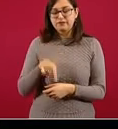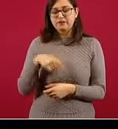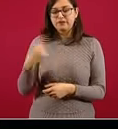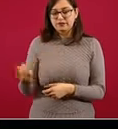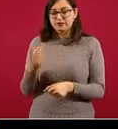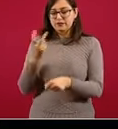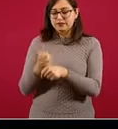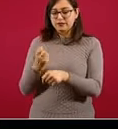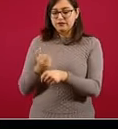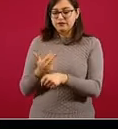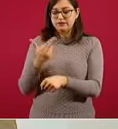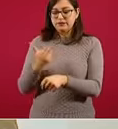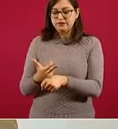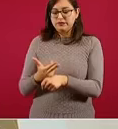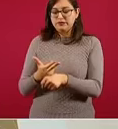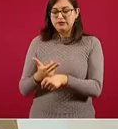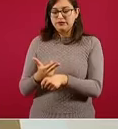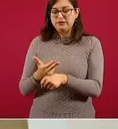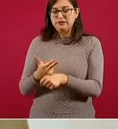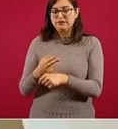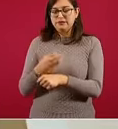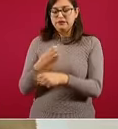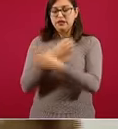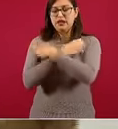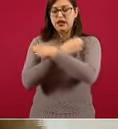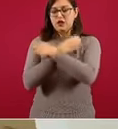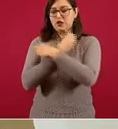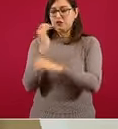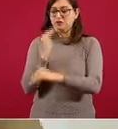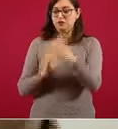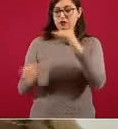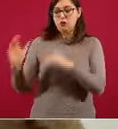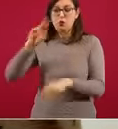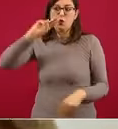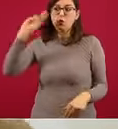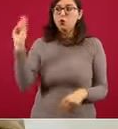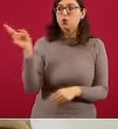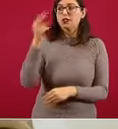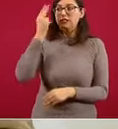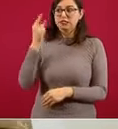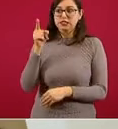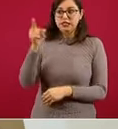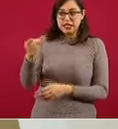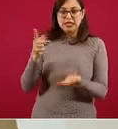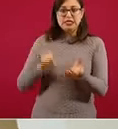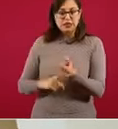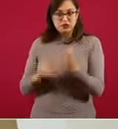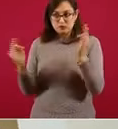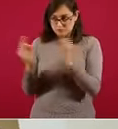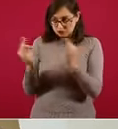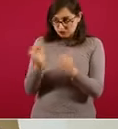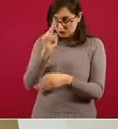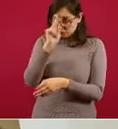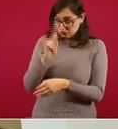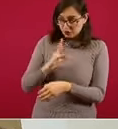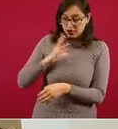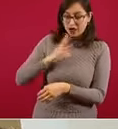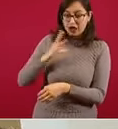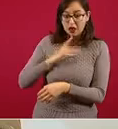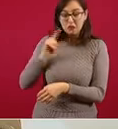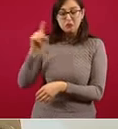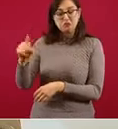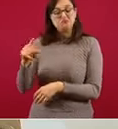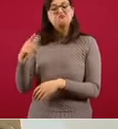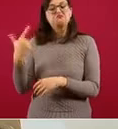la Subsecretaría de Educación Superior, para identificar las redes de universidades que normalmente tienen ultracongeladores y que generosamente